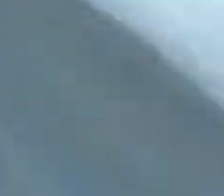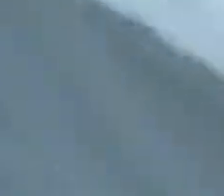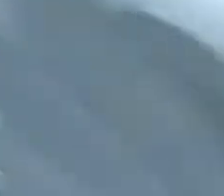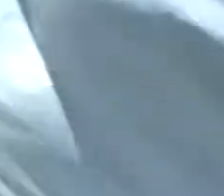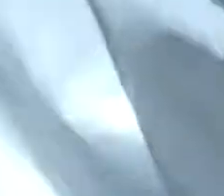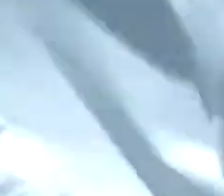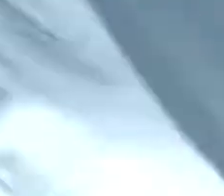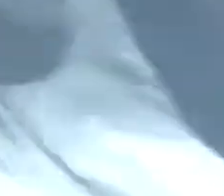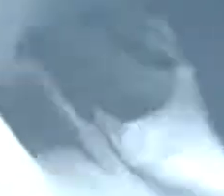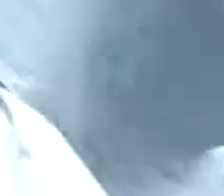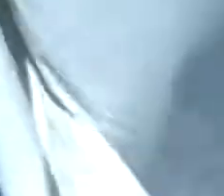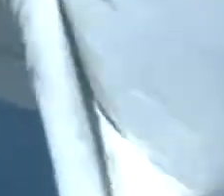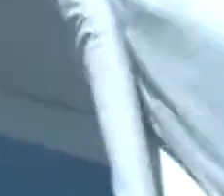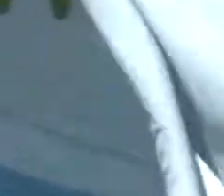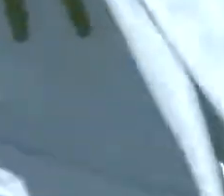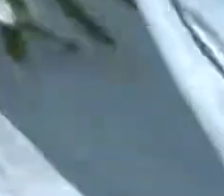Gracias.